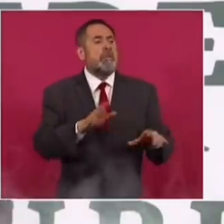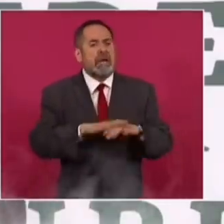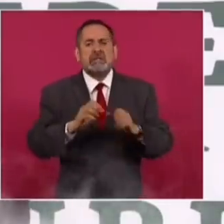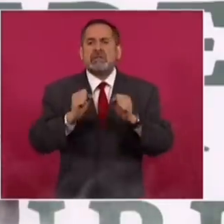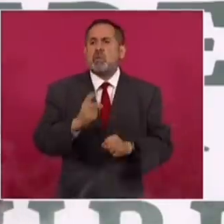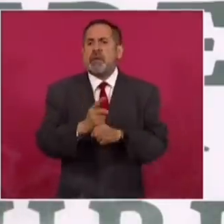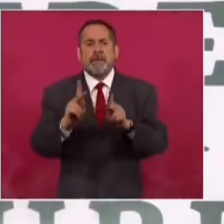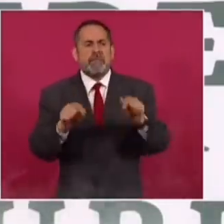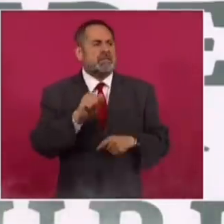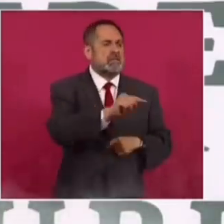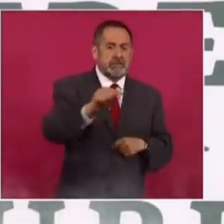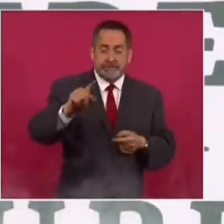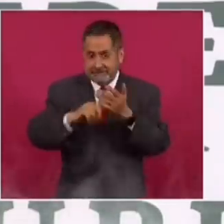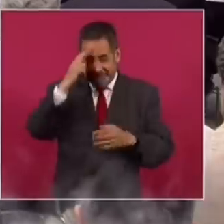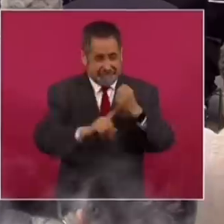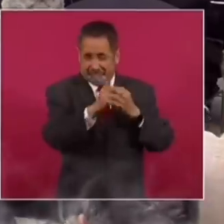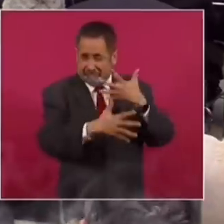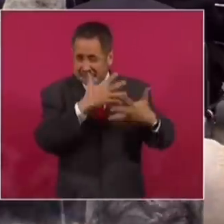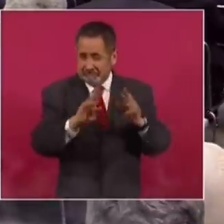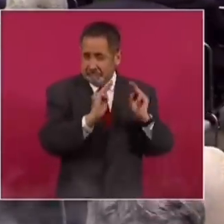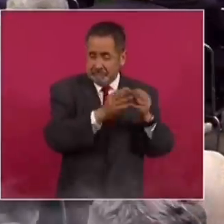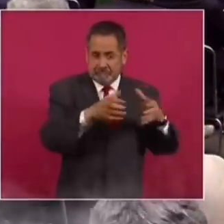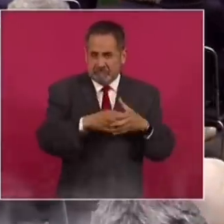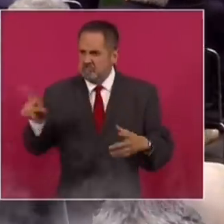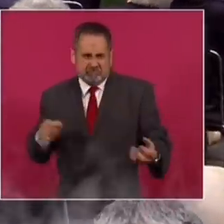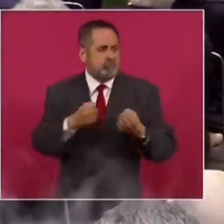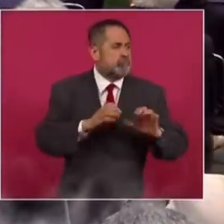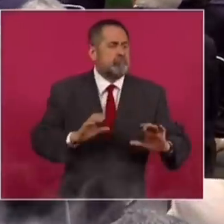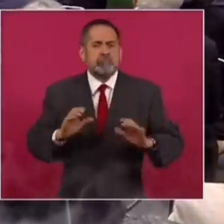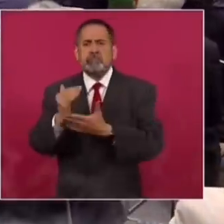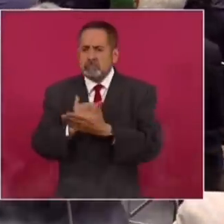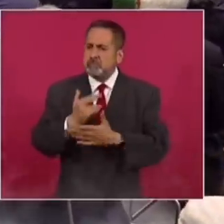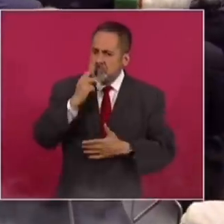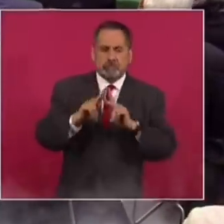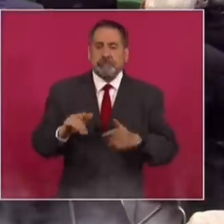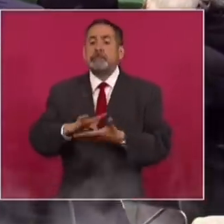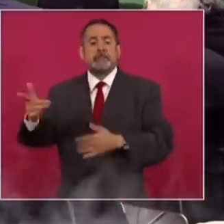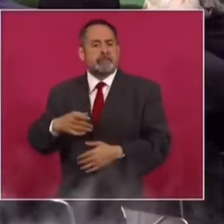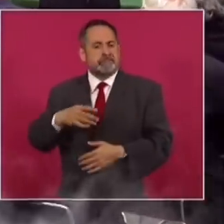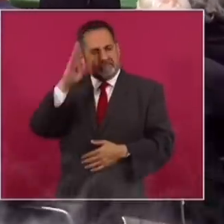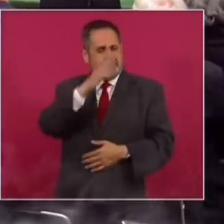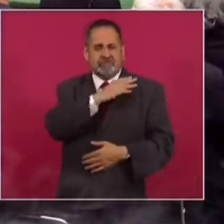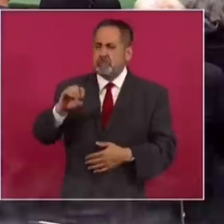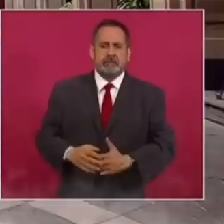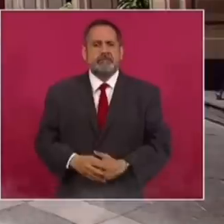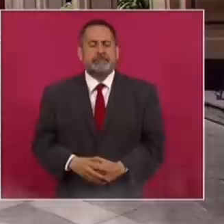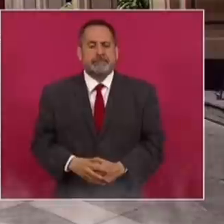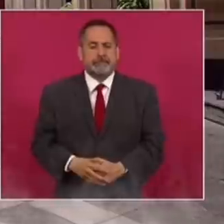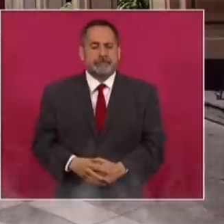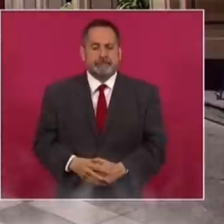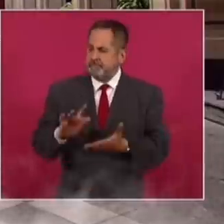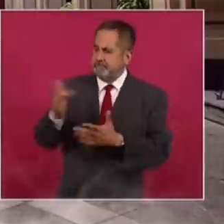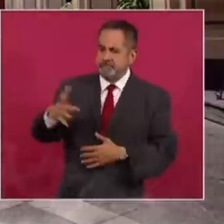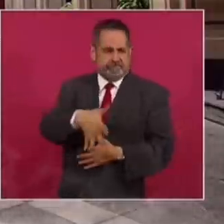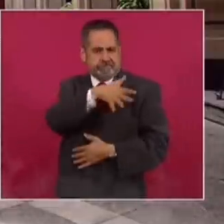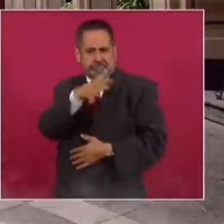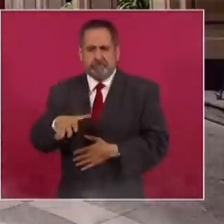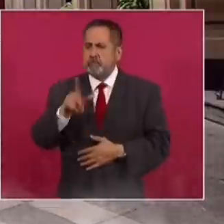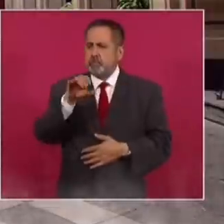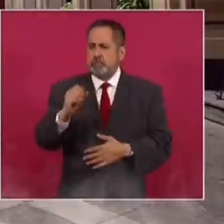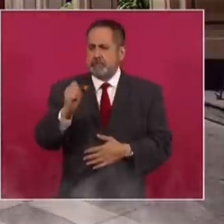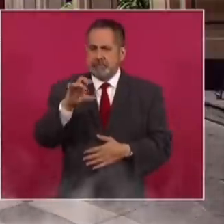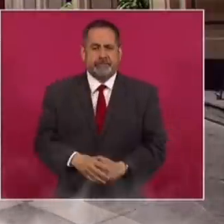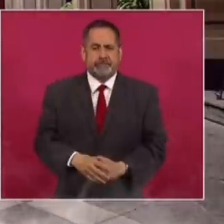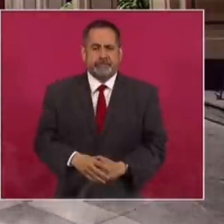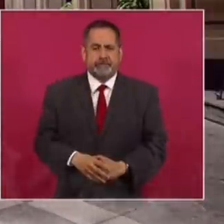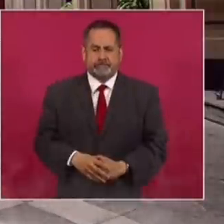regiones del país más afectadas por la violencia delictiva gracias almirante josé rafael ojeda durango gracias general de crecencio